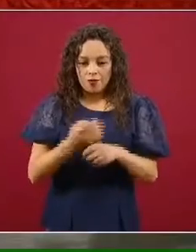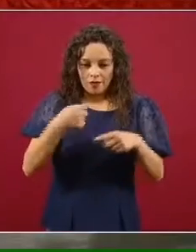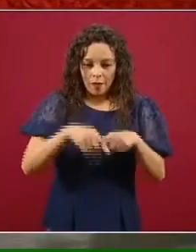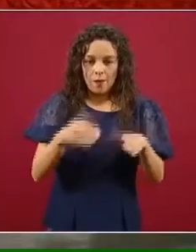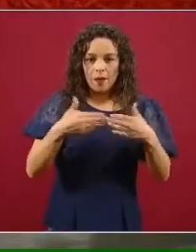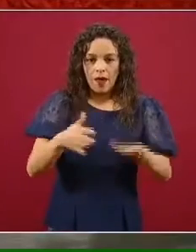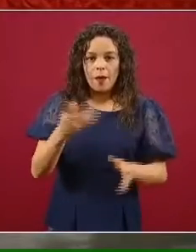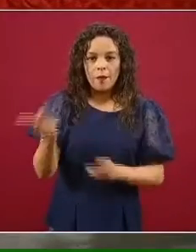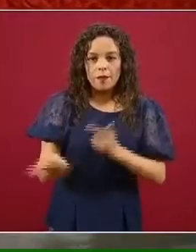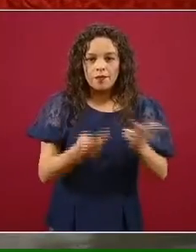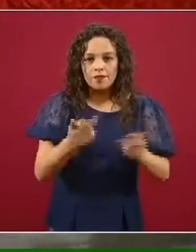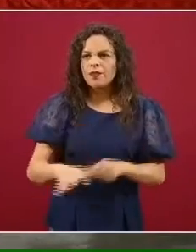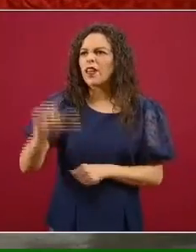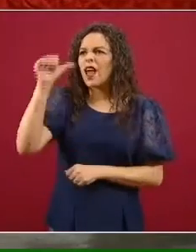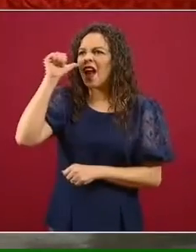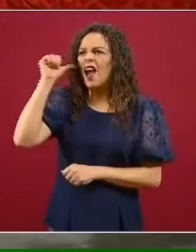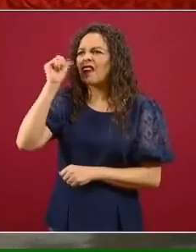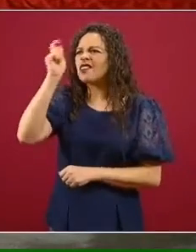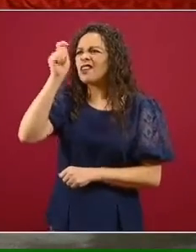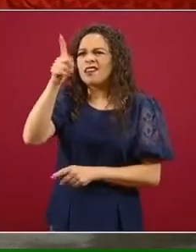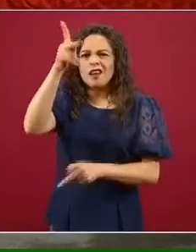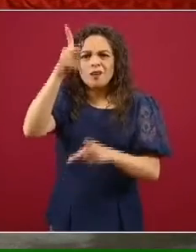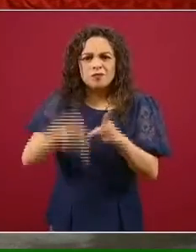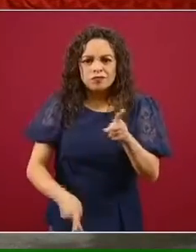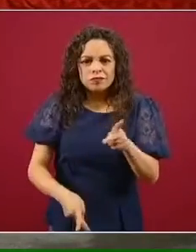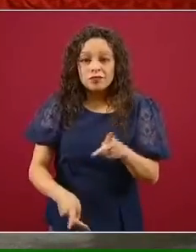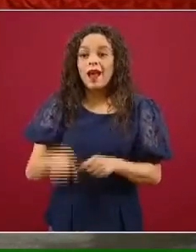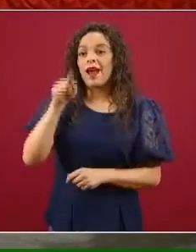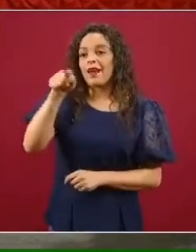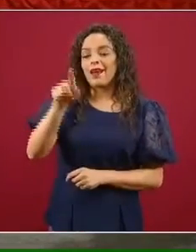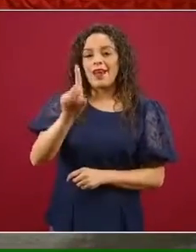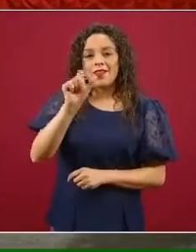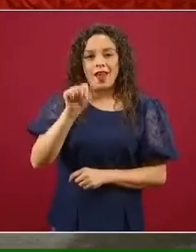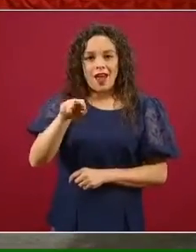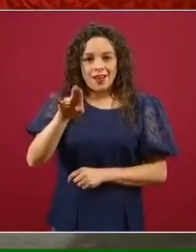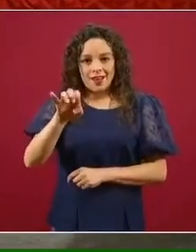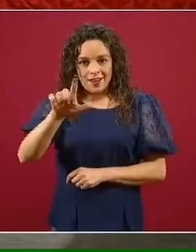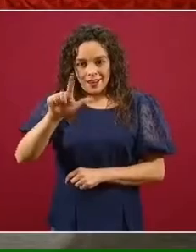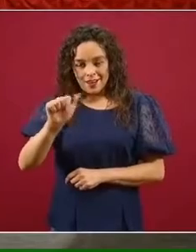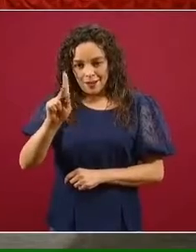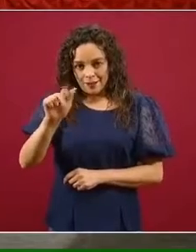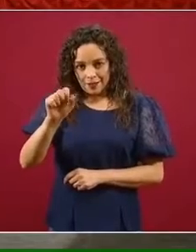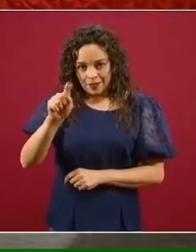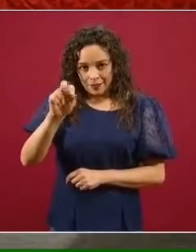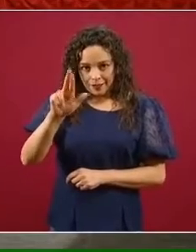pendiente ayer. No, Daniela Pastrana, pie de página. Y luego usted, seguro.